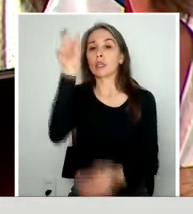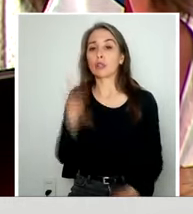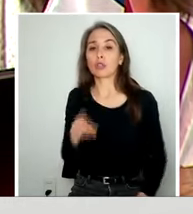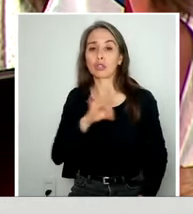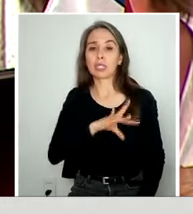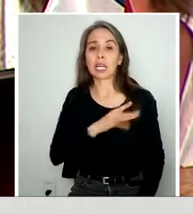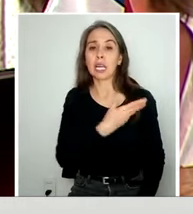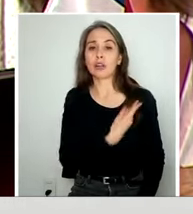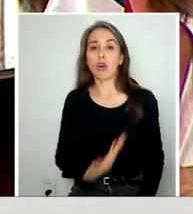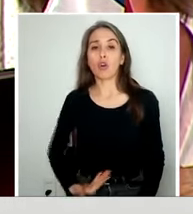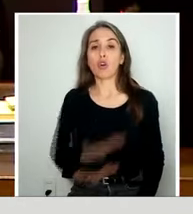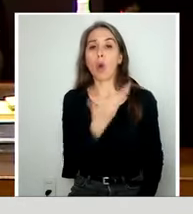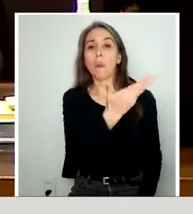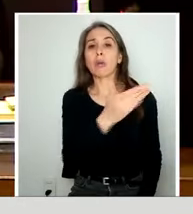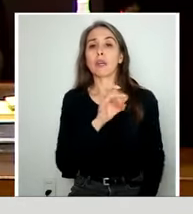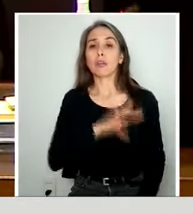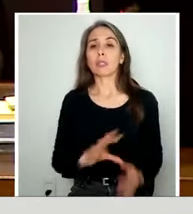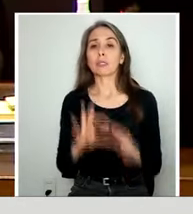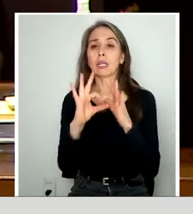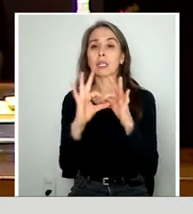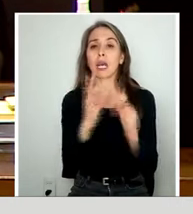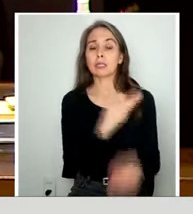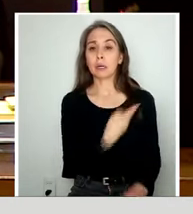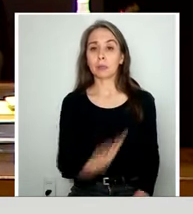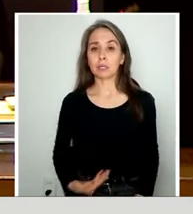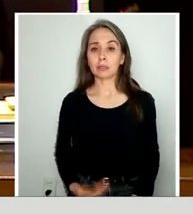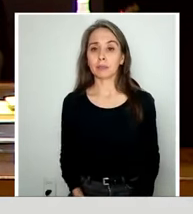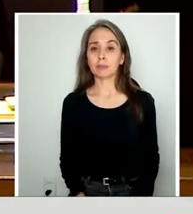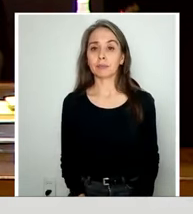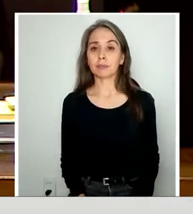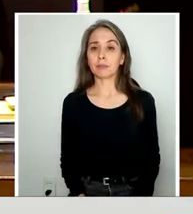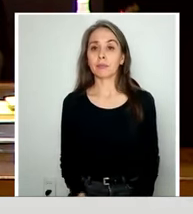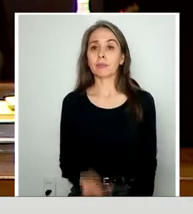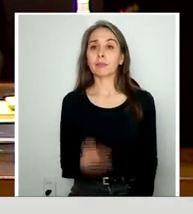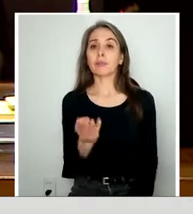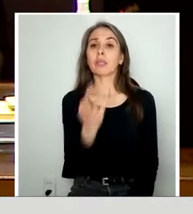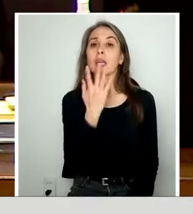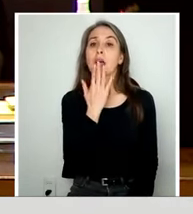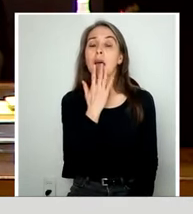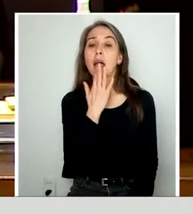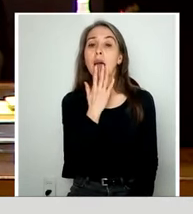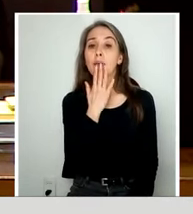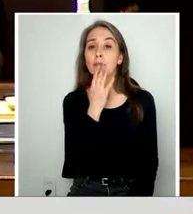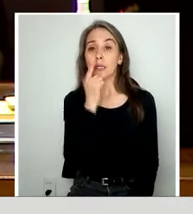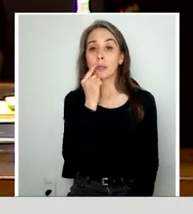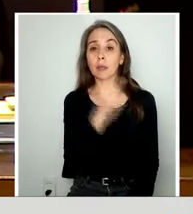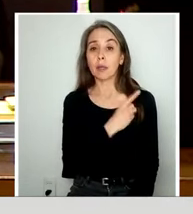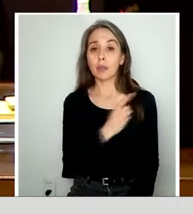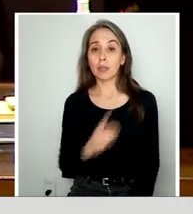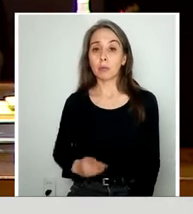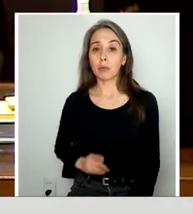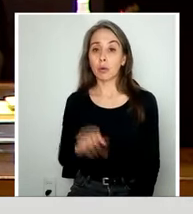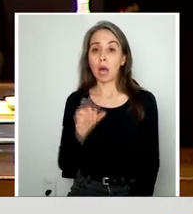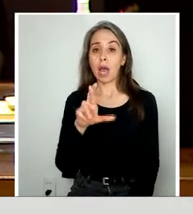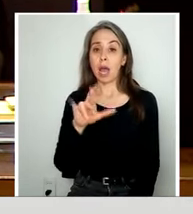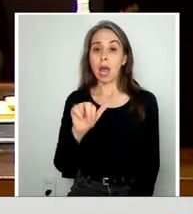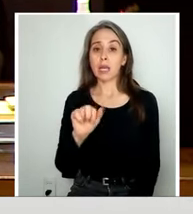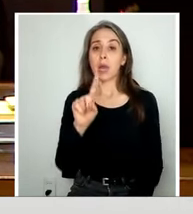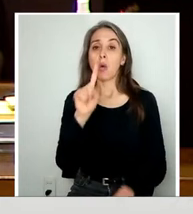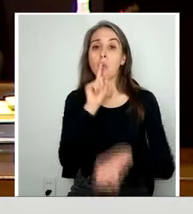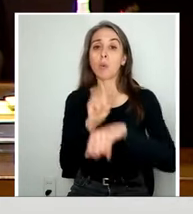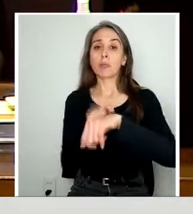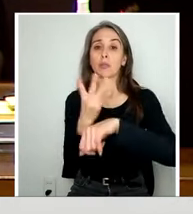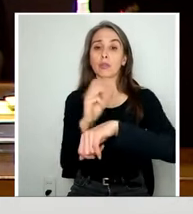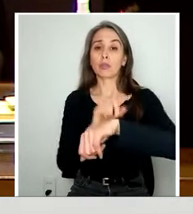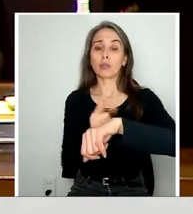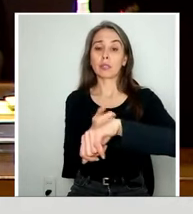Gracias presidente tiene la palabra el diputado cristiana araya Hasta por un minuto 30